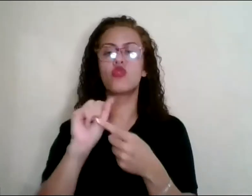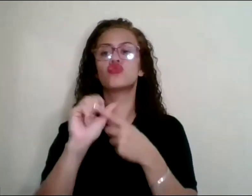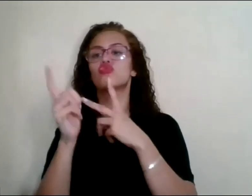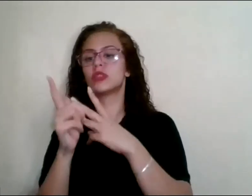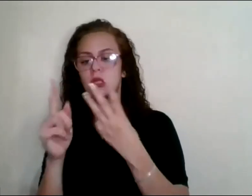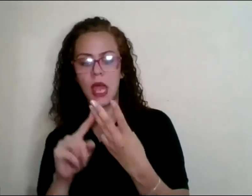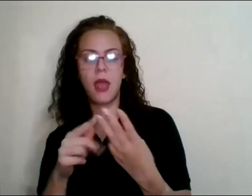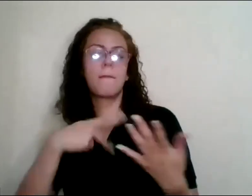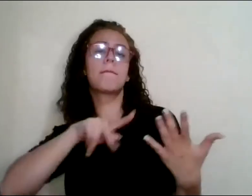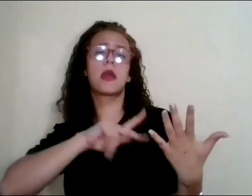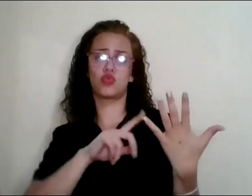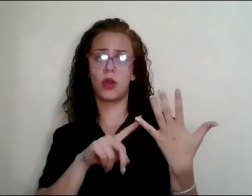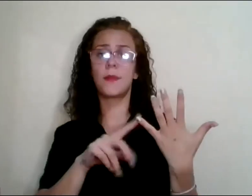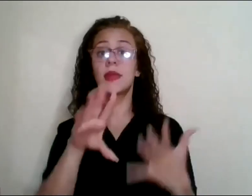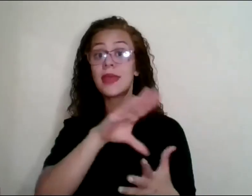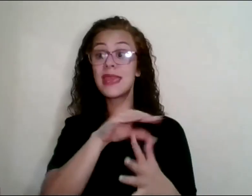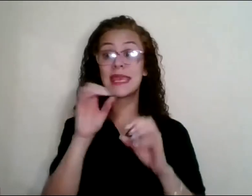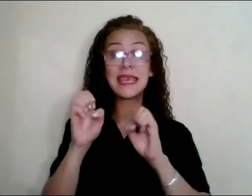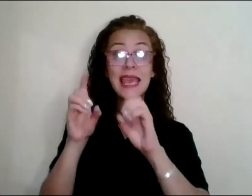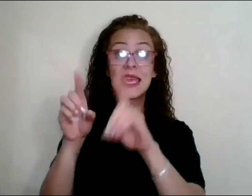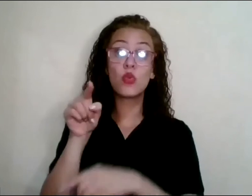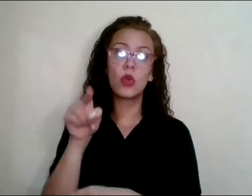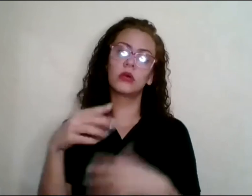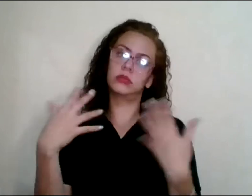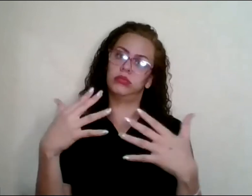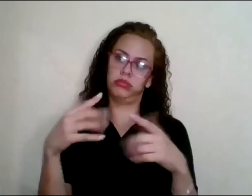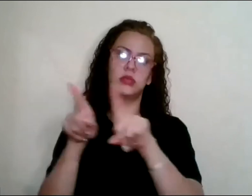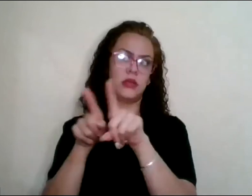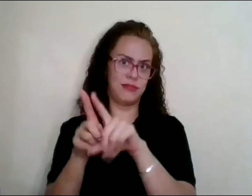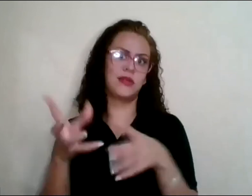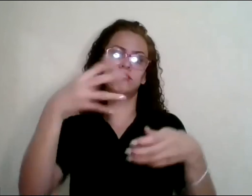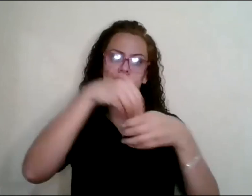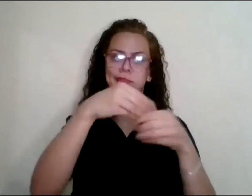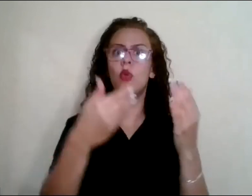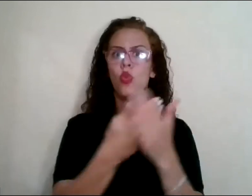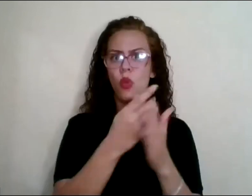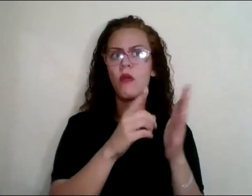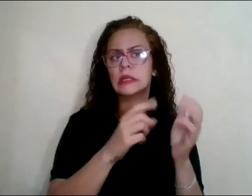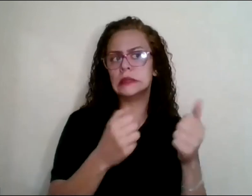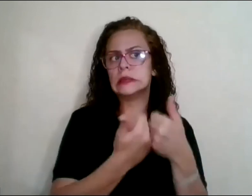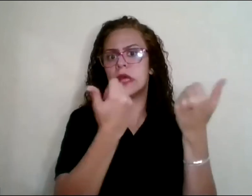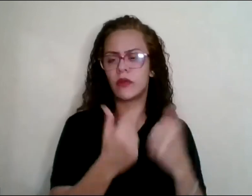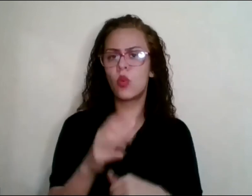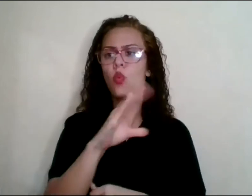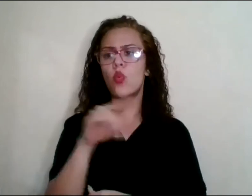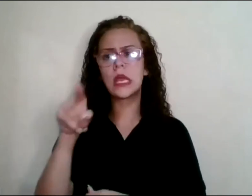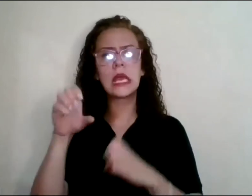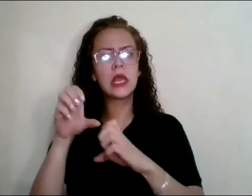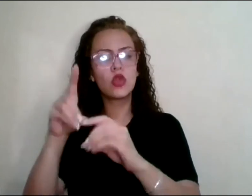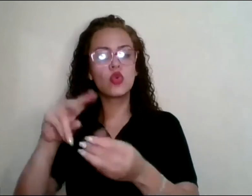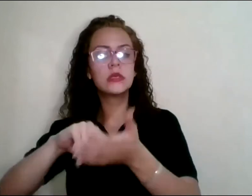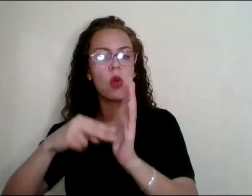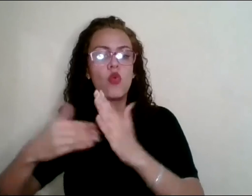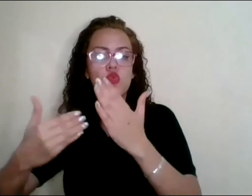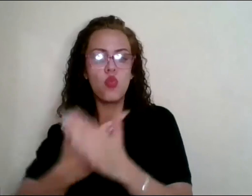personales. Y la educación no ha sido ajena a estos nuevos desafíos, ¿verdad? Y ha marcado una nueva